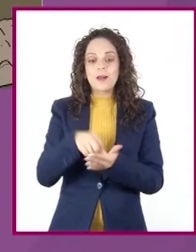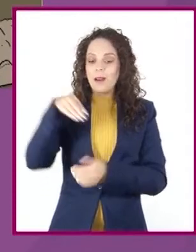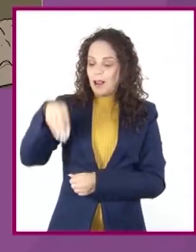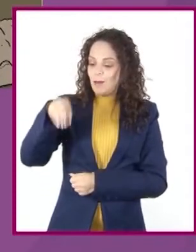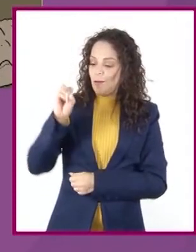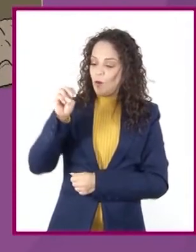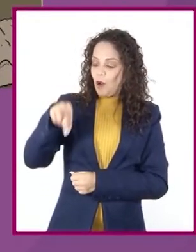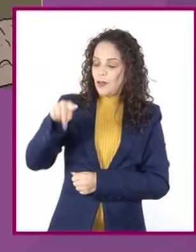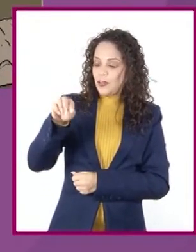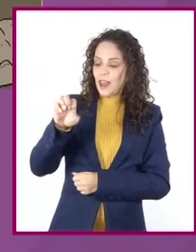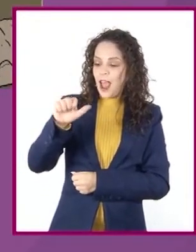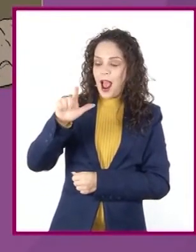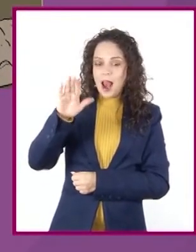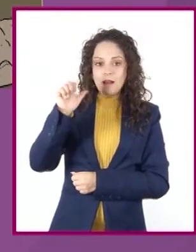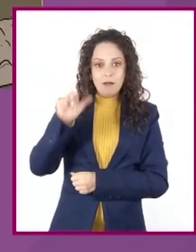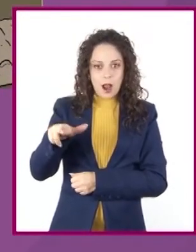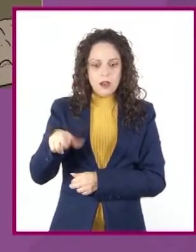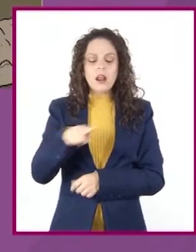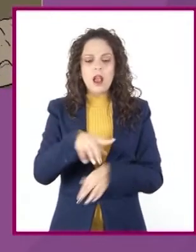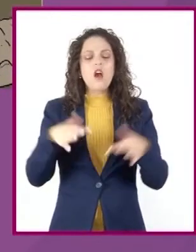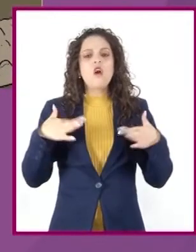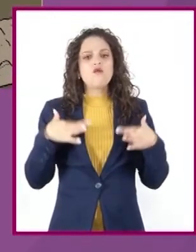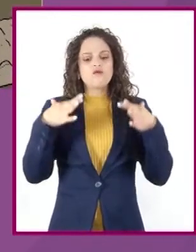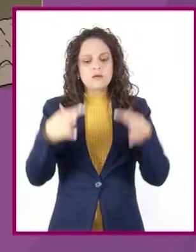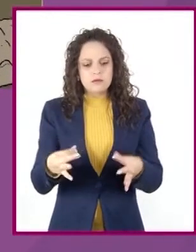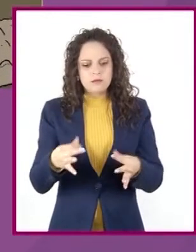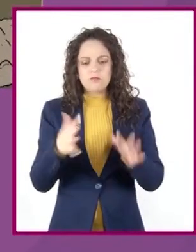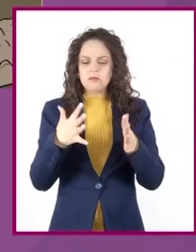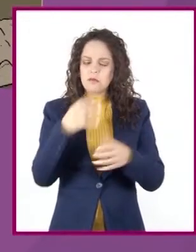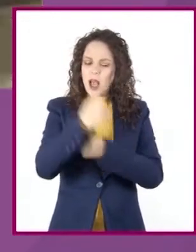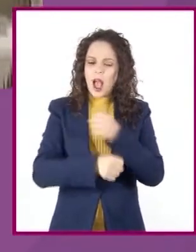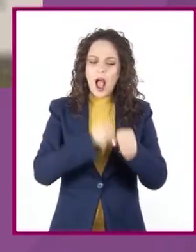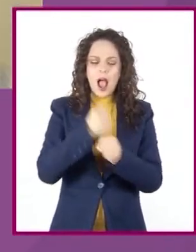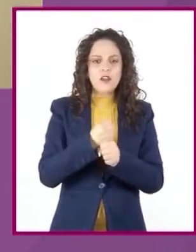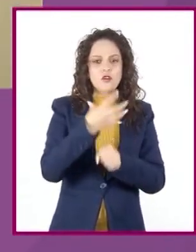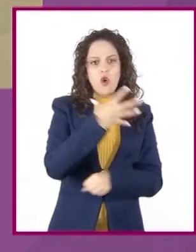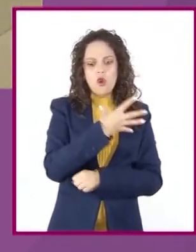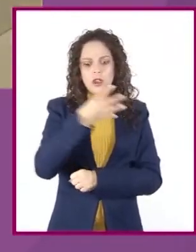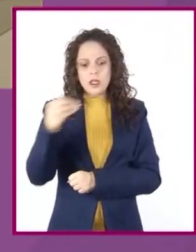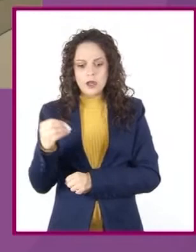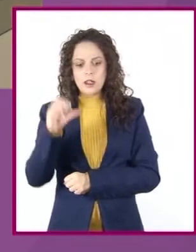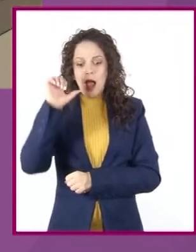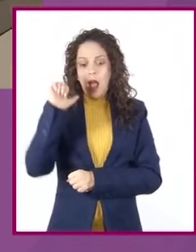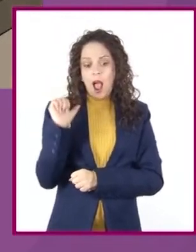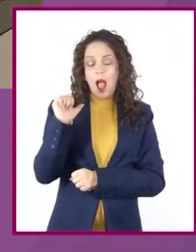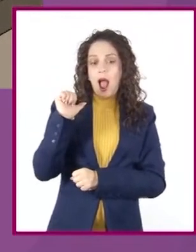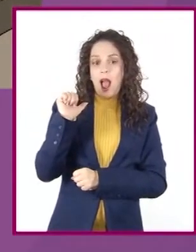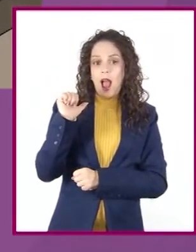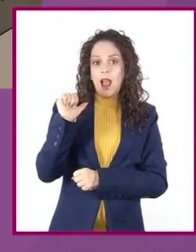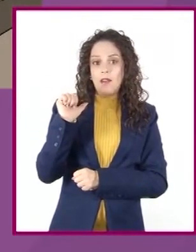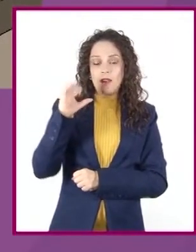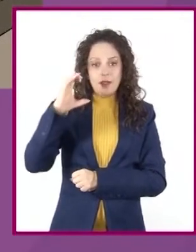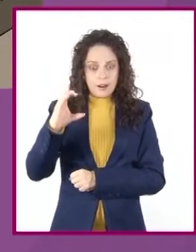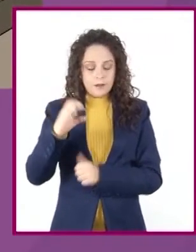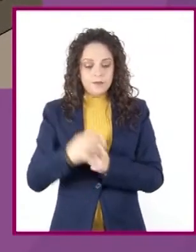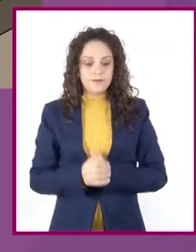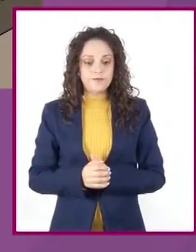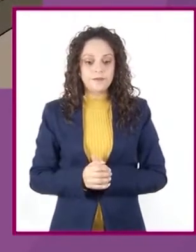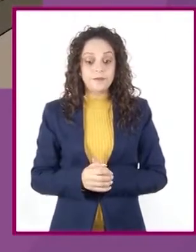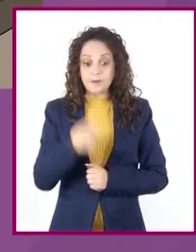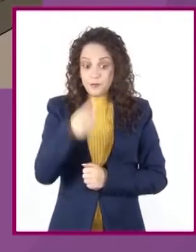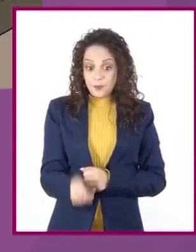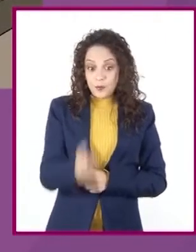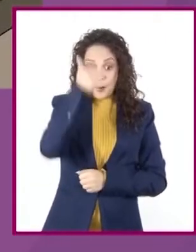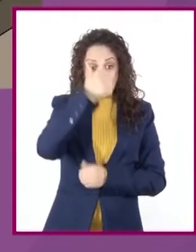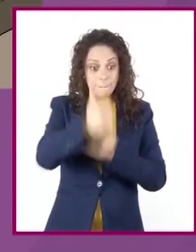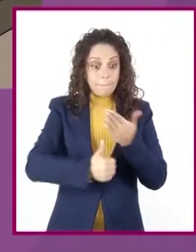Albán se fundó alrededor del año 500 antes de nuestra era, en el Valle de Oaxaca. Fue una de las primeras ciudades